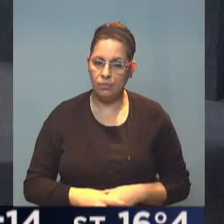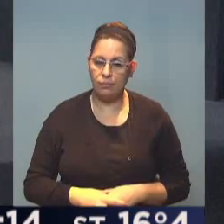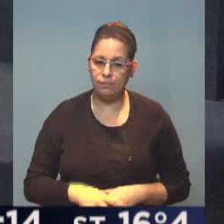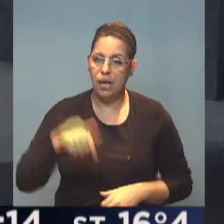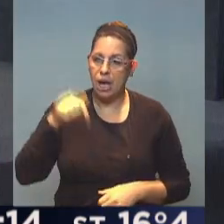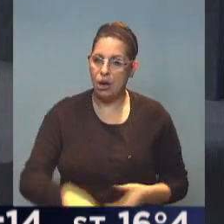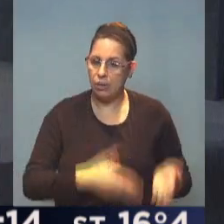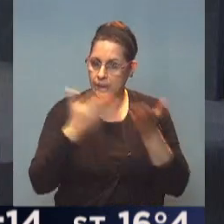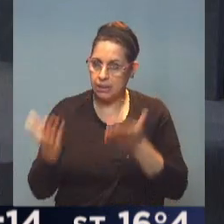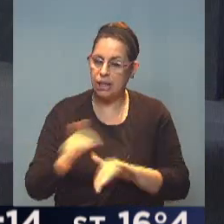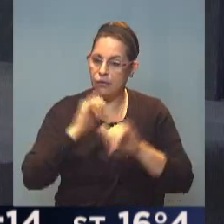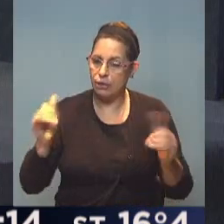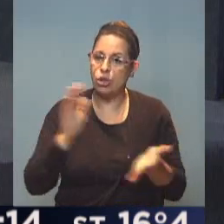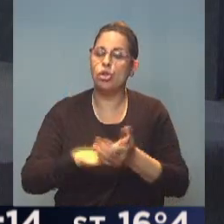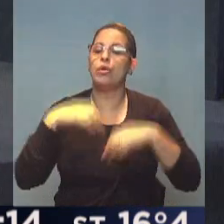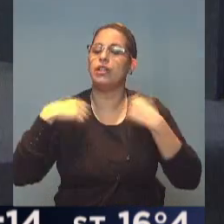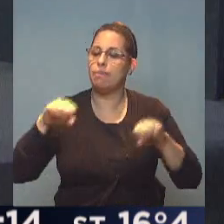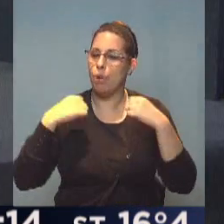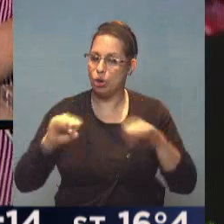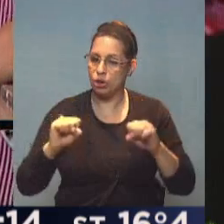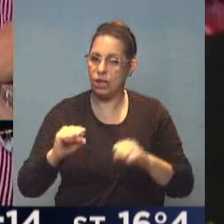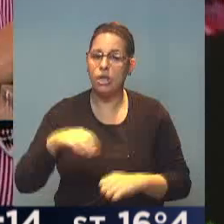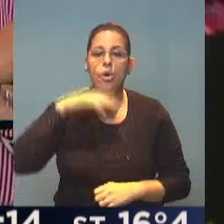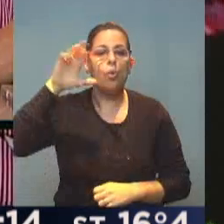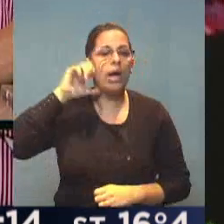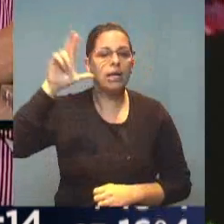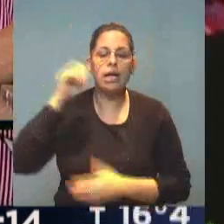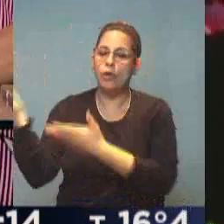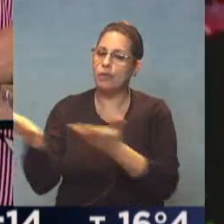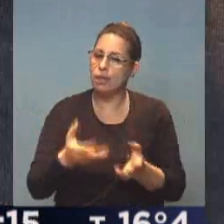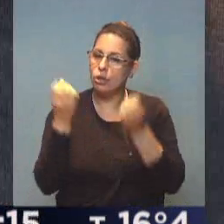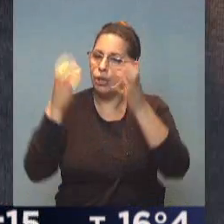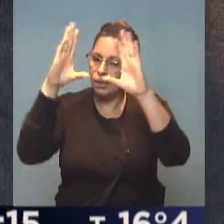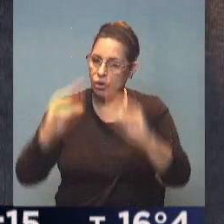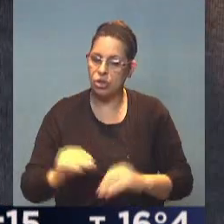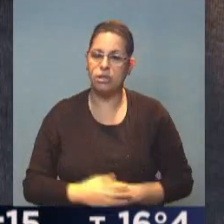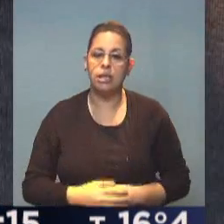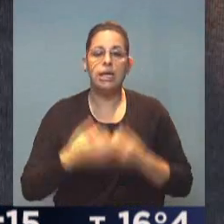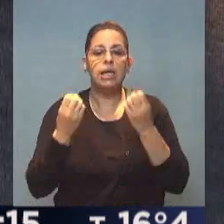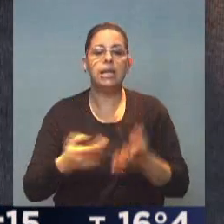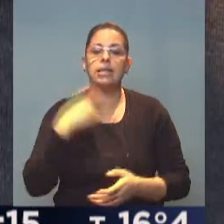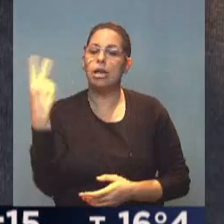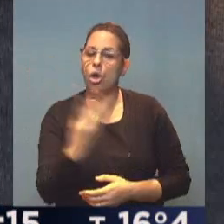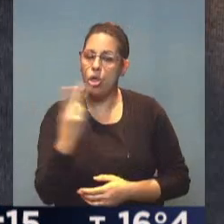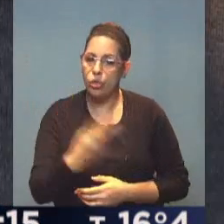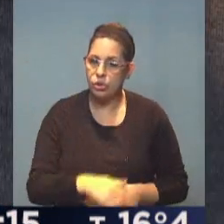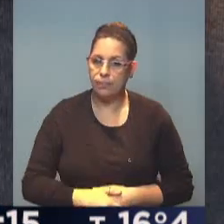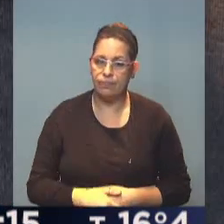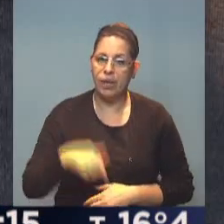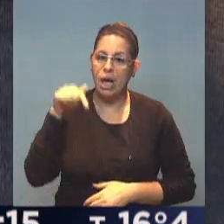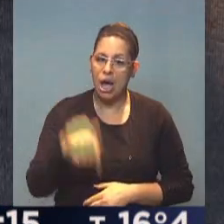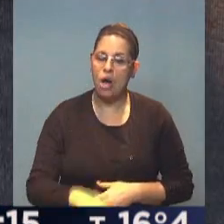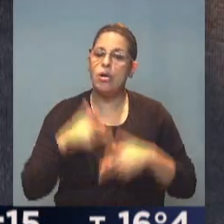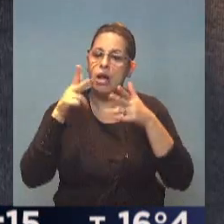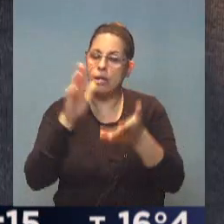Bueno, y vamos a presentar ahora la información del deporte, Ramiro. Exactamente, Juan Carlos Fernández, bienvenido, muy buenas noches. ¿Cómo están, Mariana? Ramiro, en este caso tiene que ver